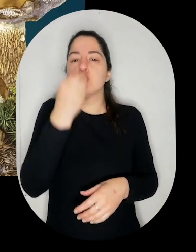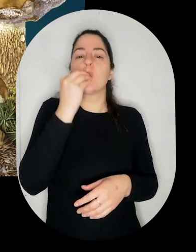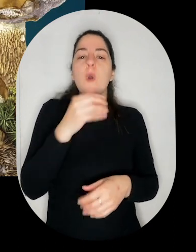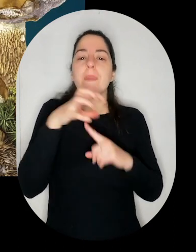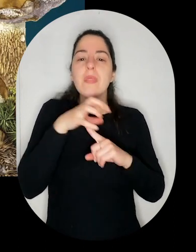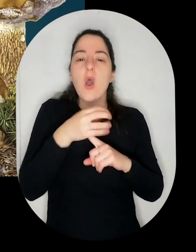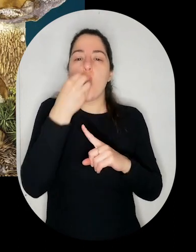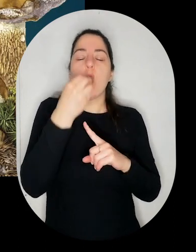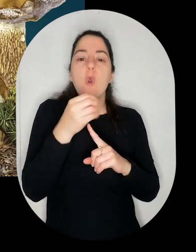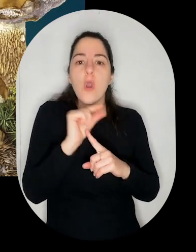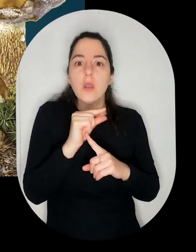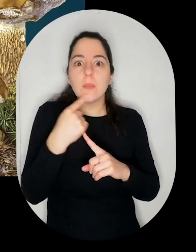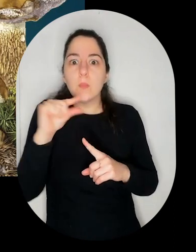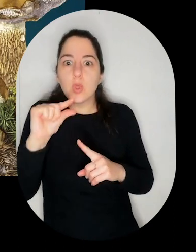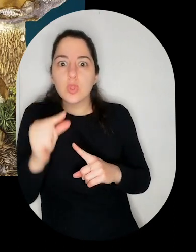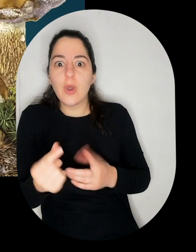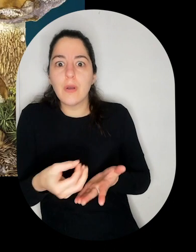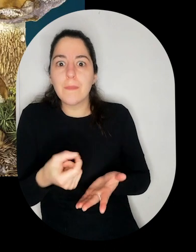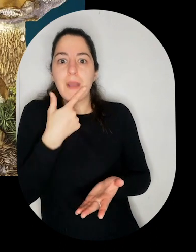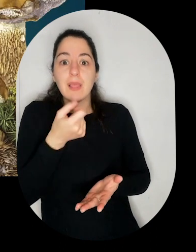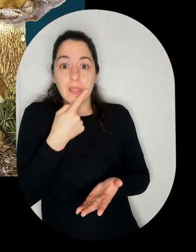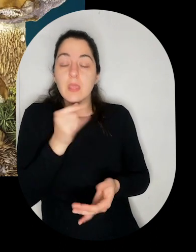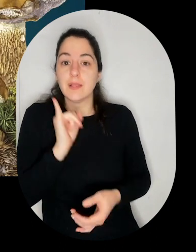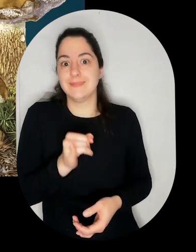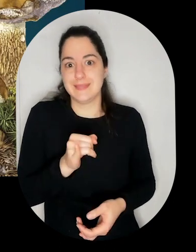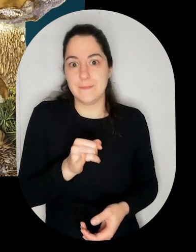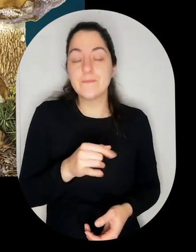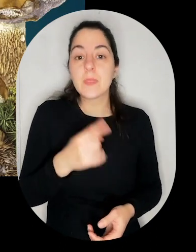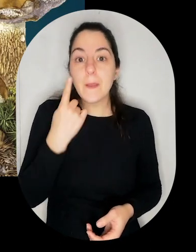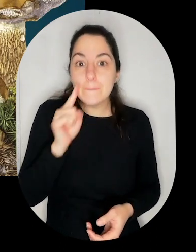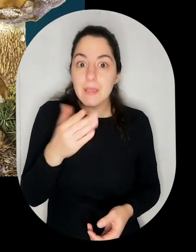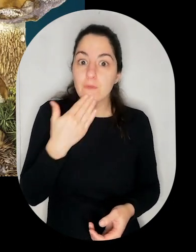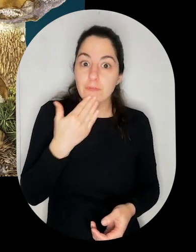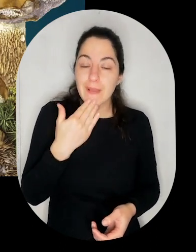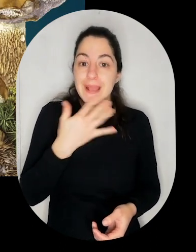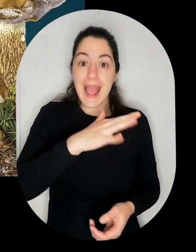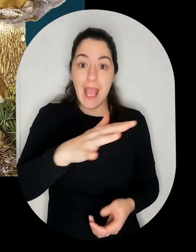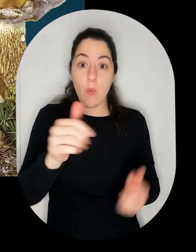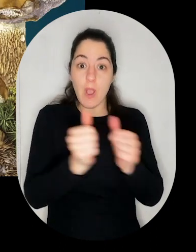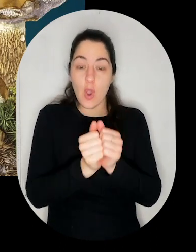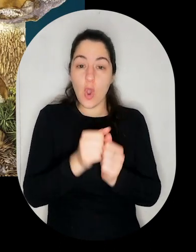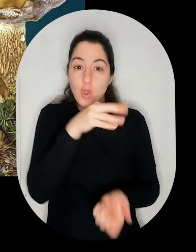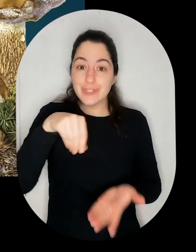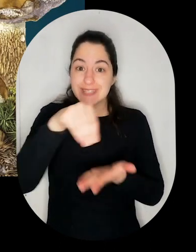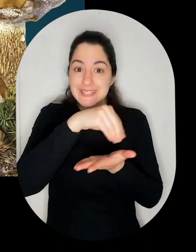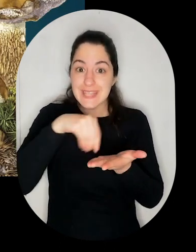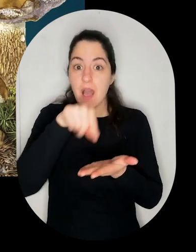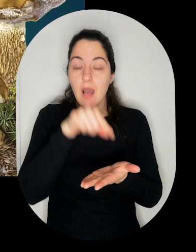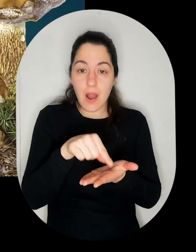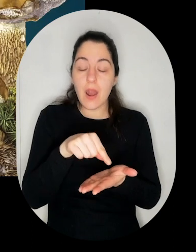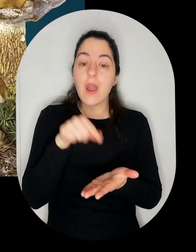un posible antídoto particularmente para el síndrome hepatotóxico, que es el más grave y mortal, que es una mezcla de silimarina con ocubina, que en